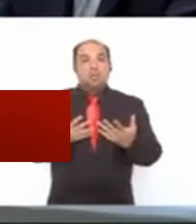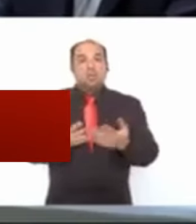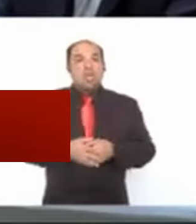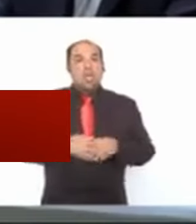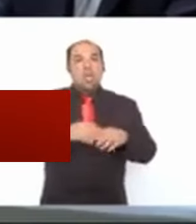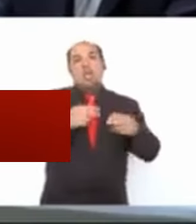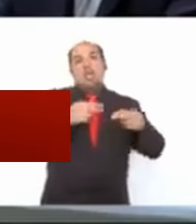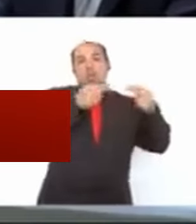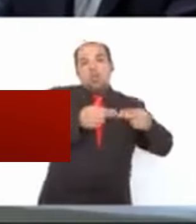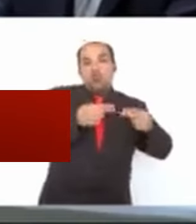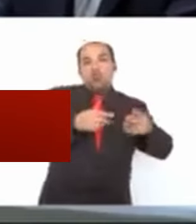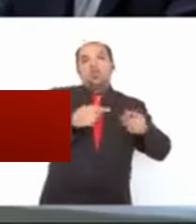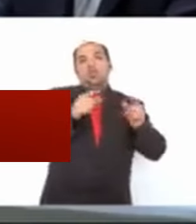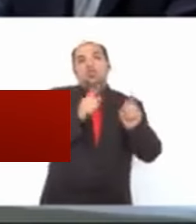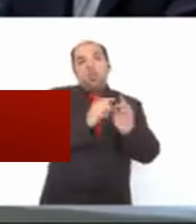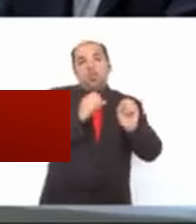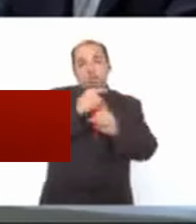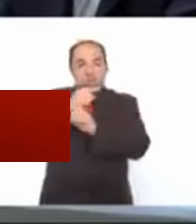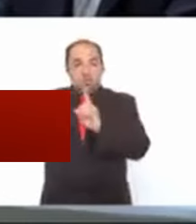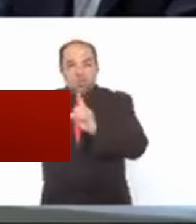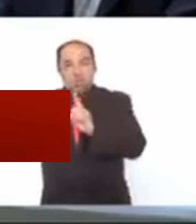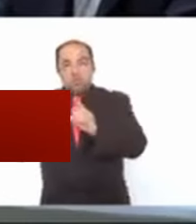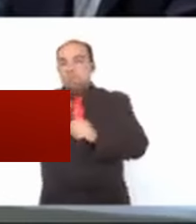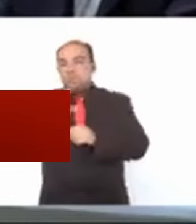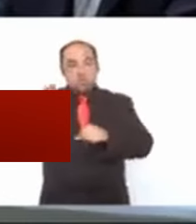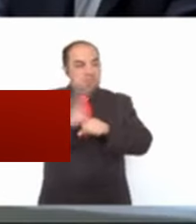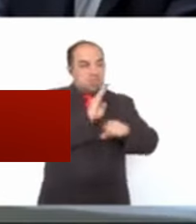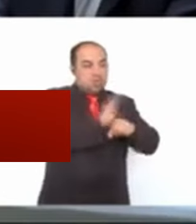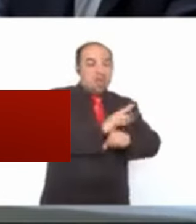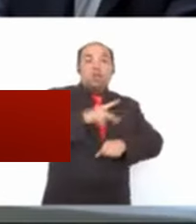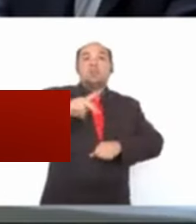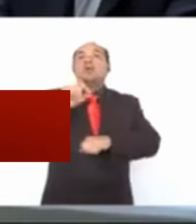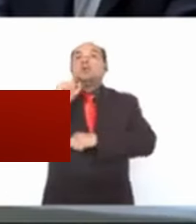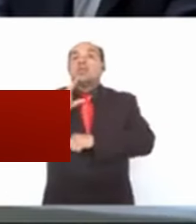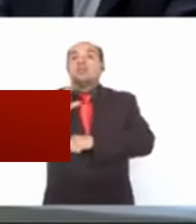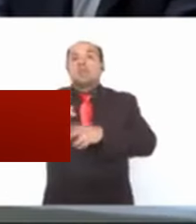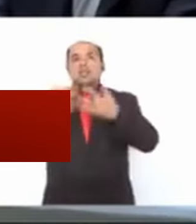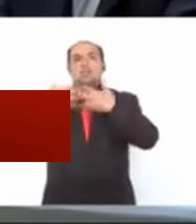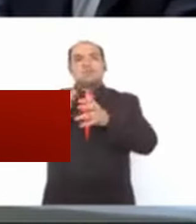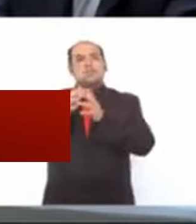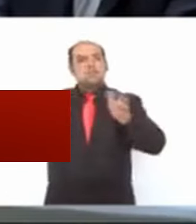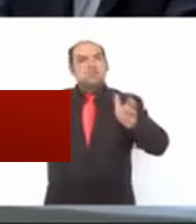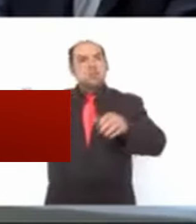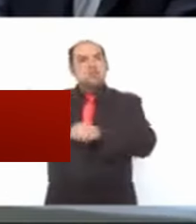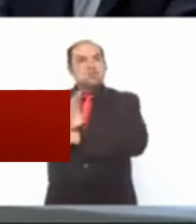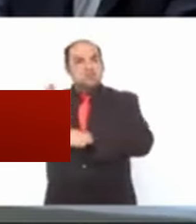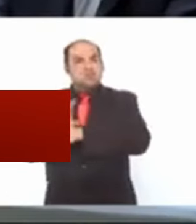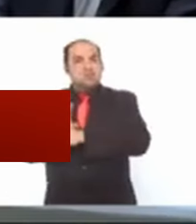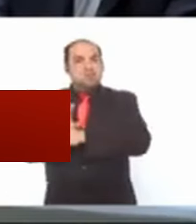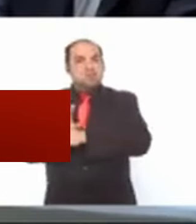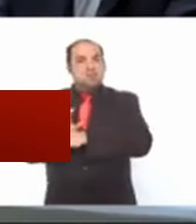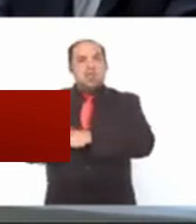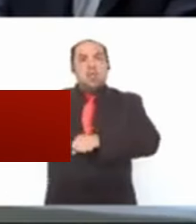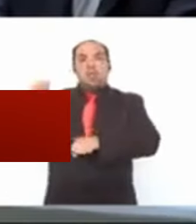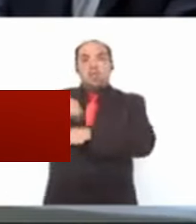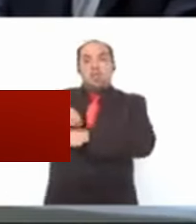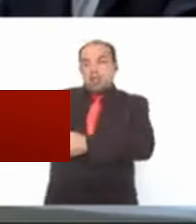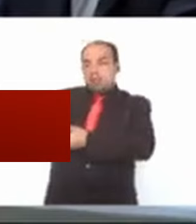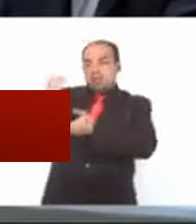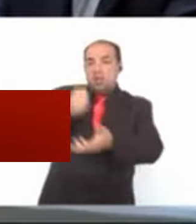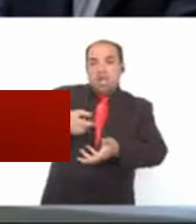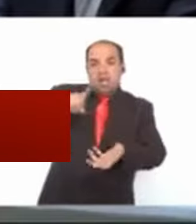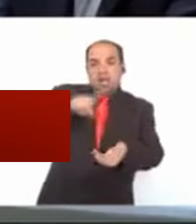medianos comerciantes se beneficien, pero también las grandes empresas que colocan sus inversiones